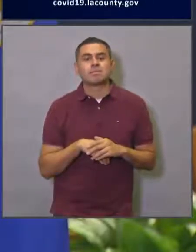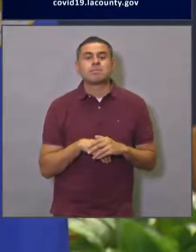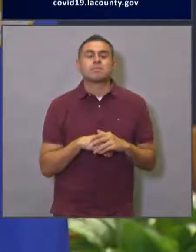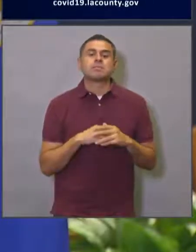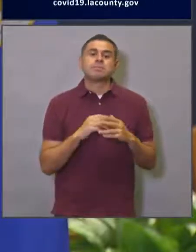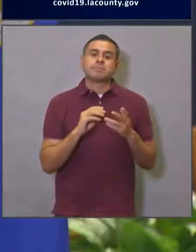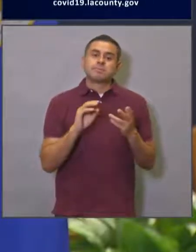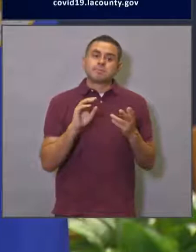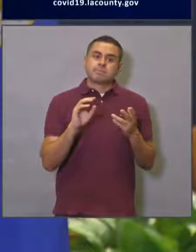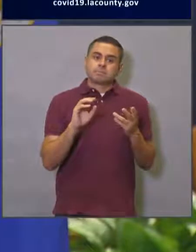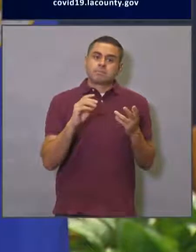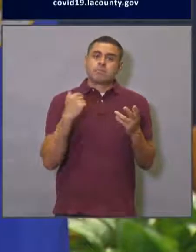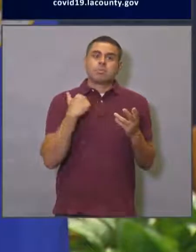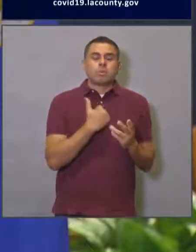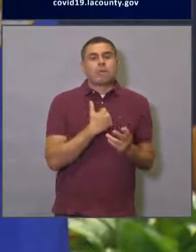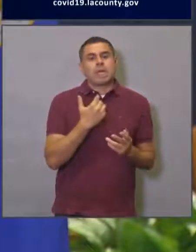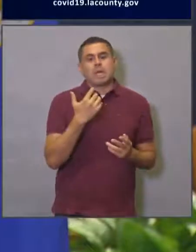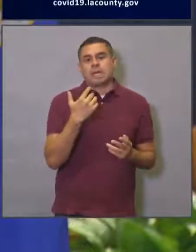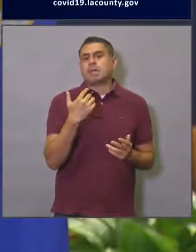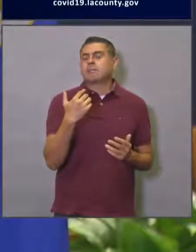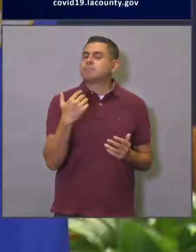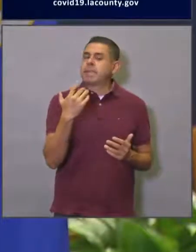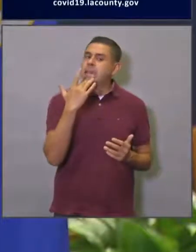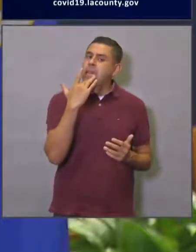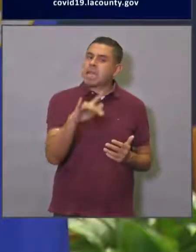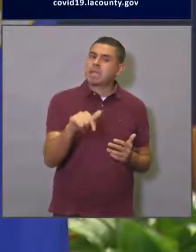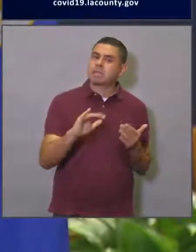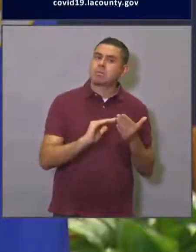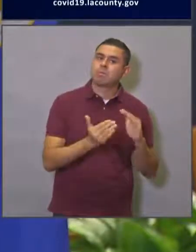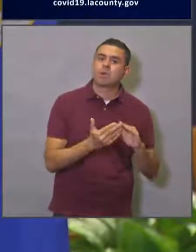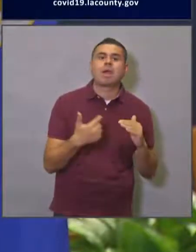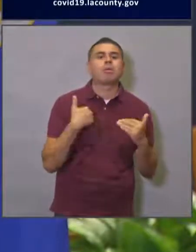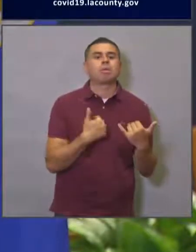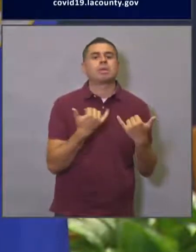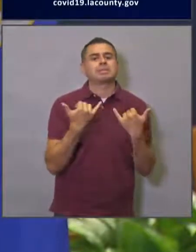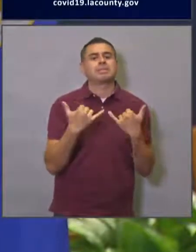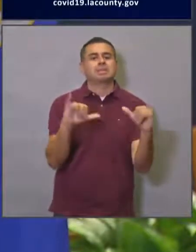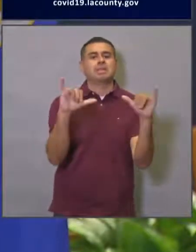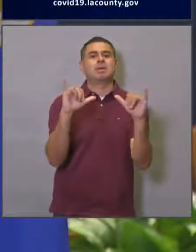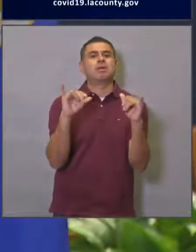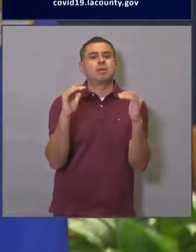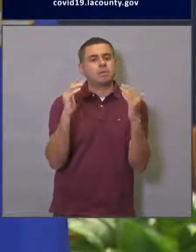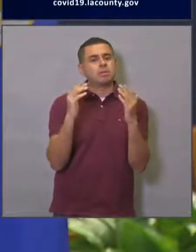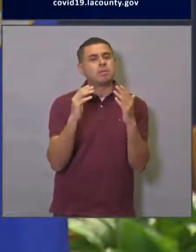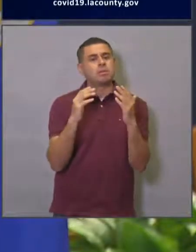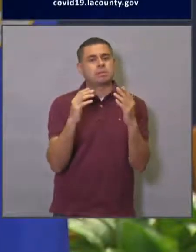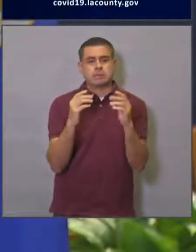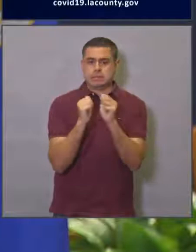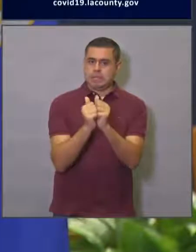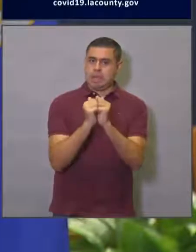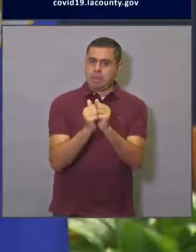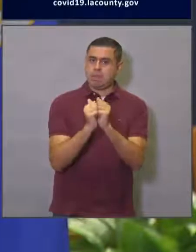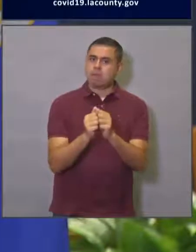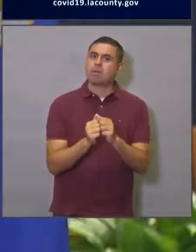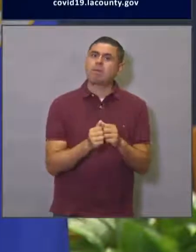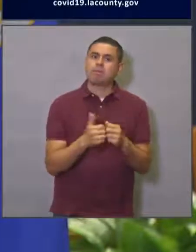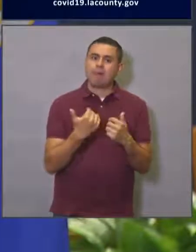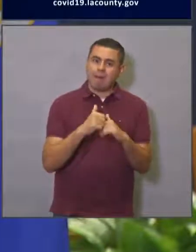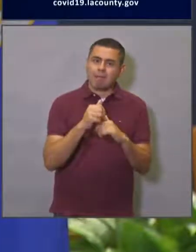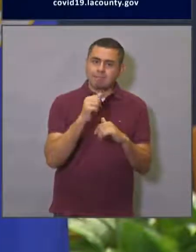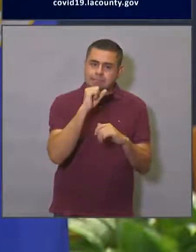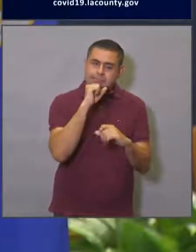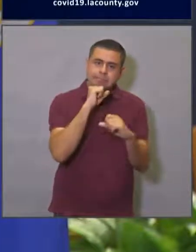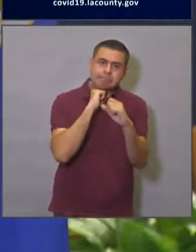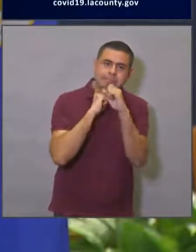hemos logrado como comunidad y que aún seguimos logrando juntos. Llevamos 8 meses viviendo la realidad de